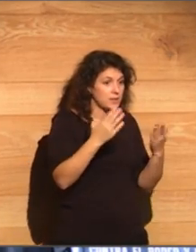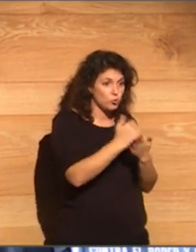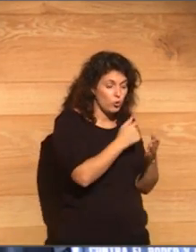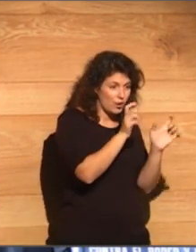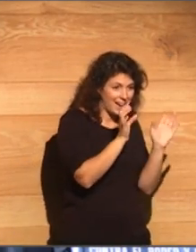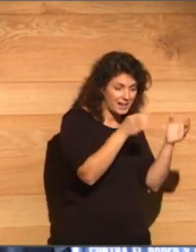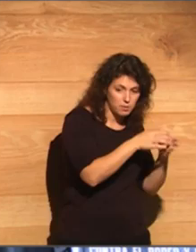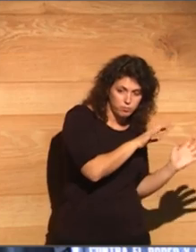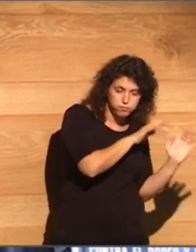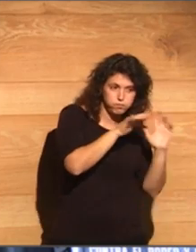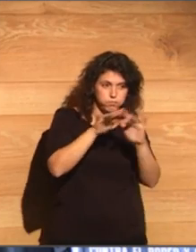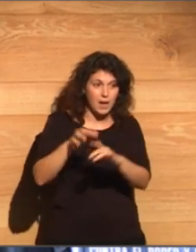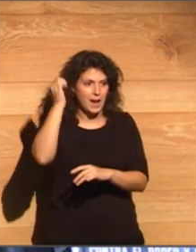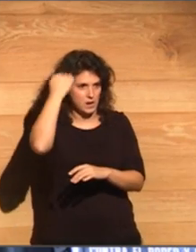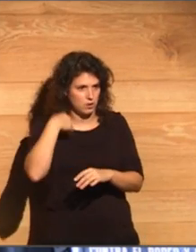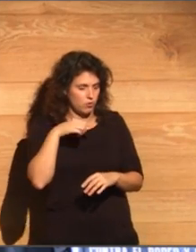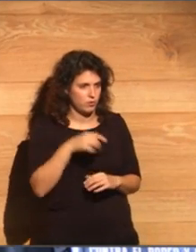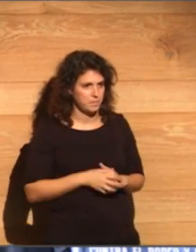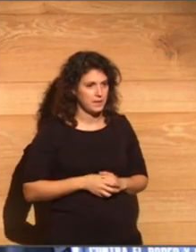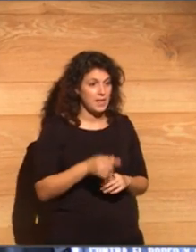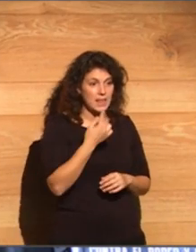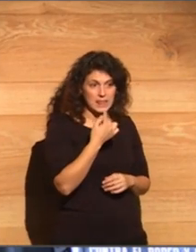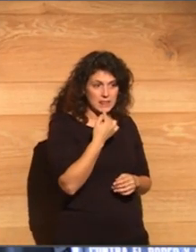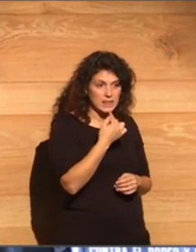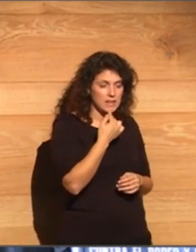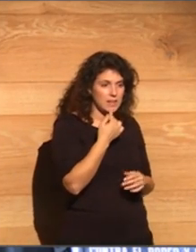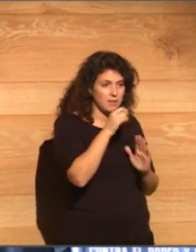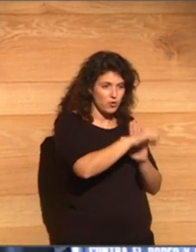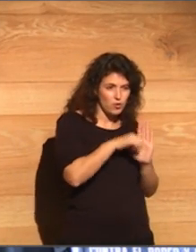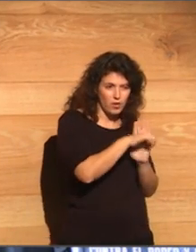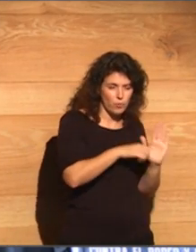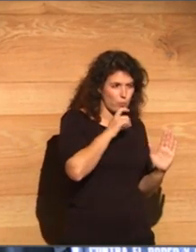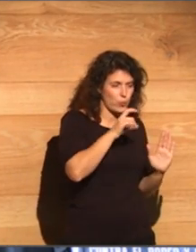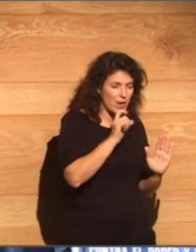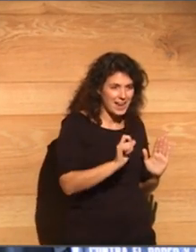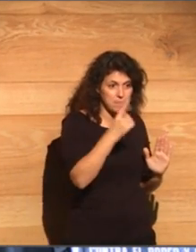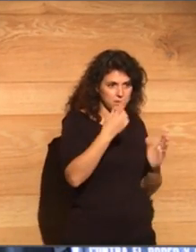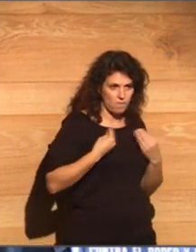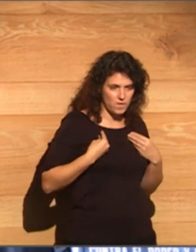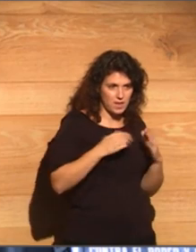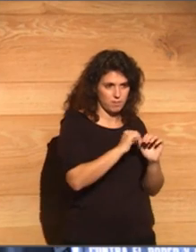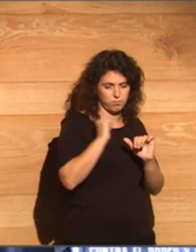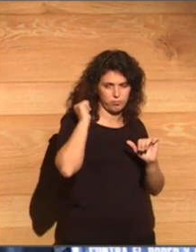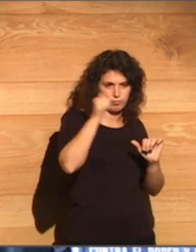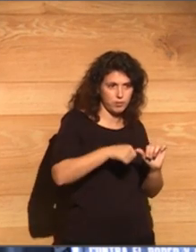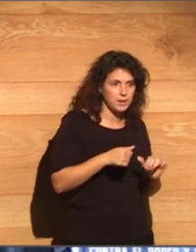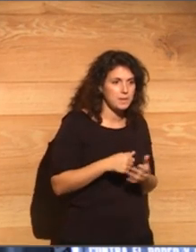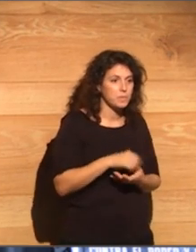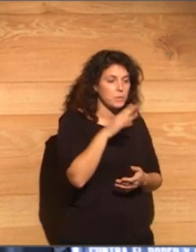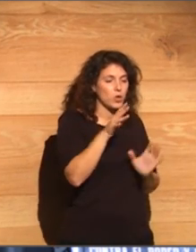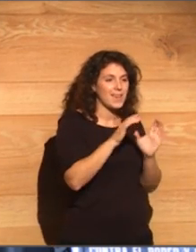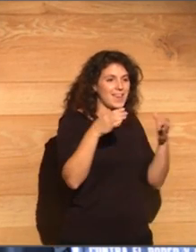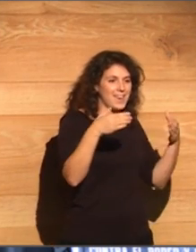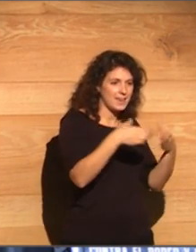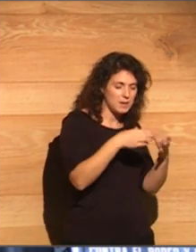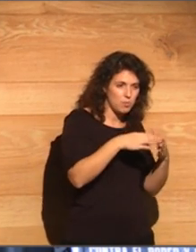todos. Y además, él dice que es uno de los rodajes más difíciles de su vida, porque mantener a todo un equipo entero lejos